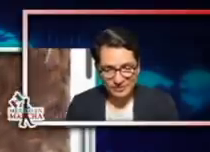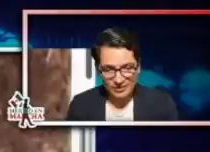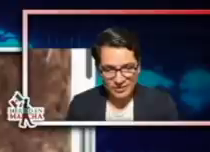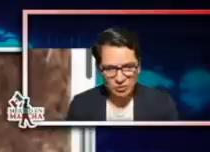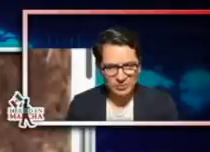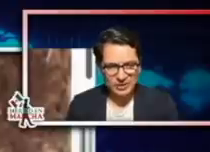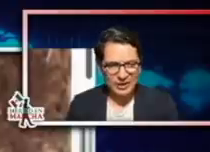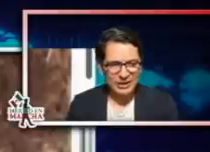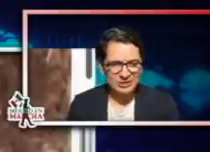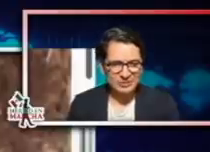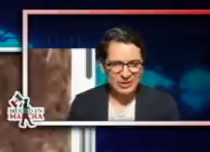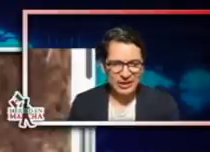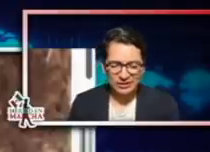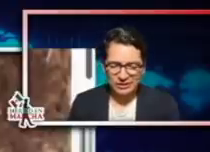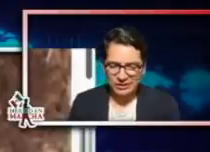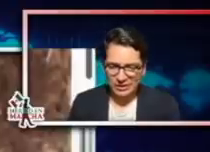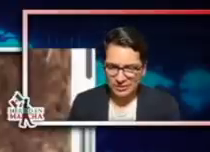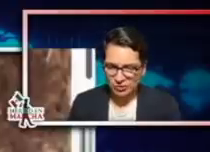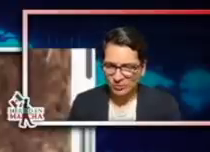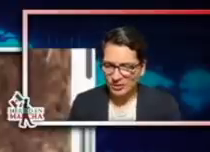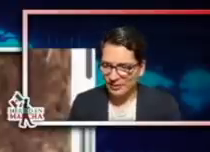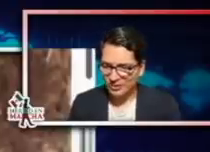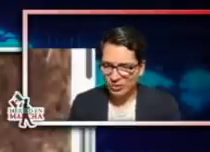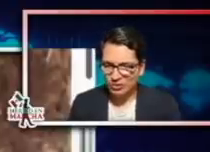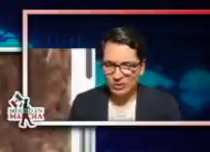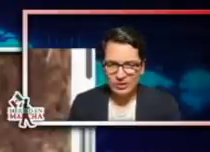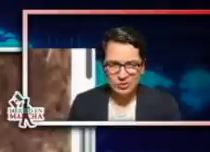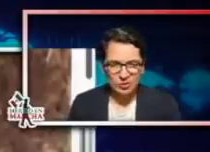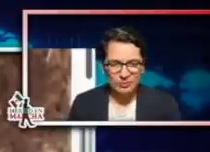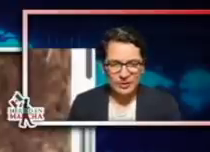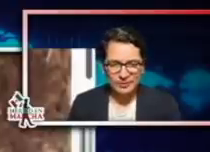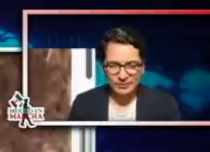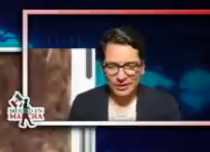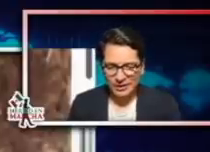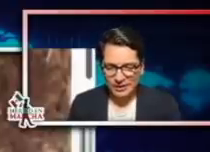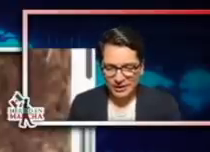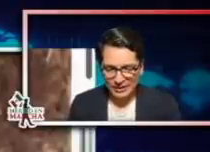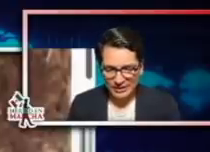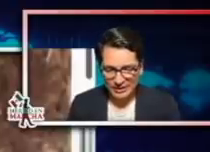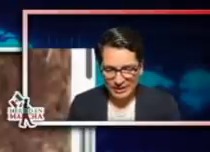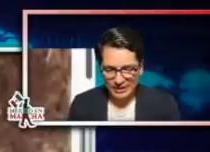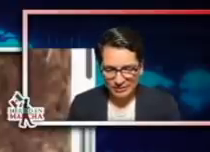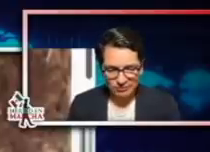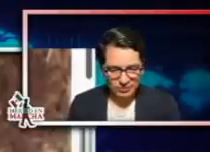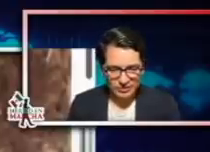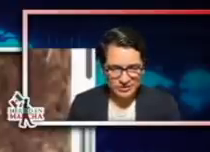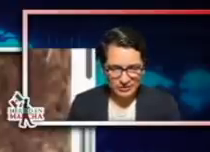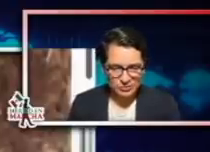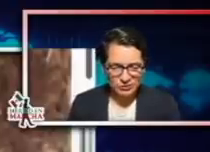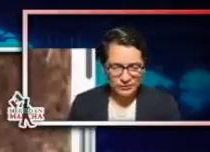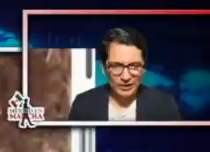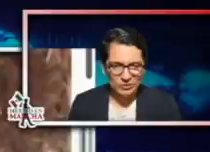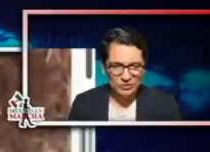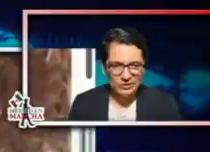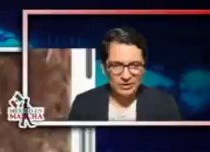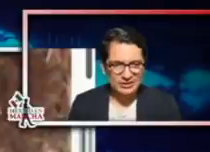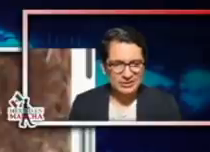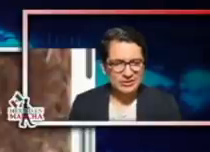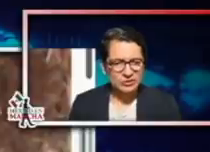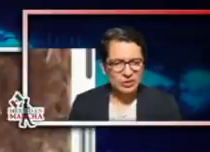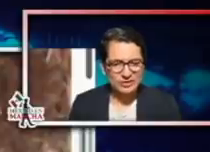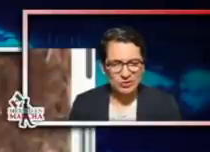es un hombre que hay que respetar es un hombre patriótico y es un hombre en el que pues estamos confiando